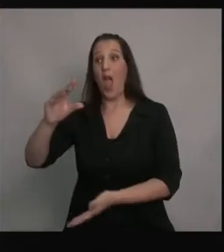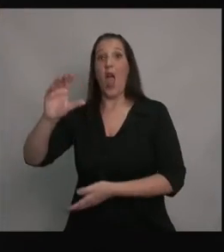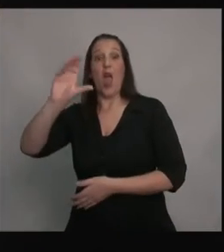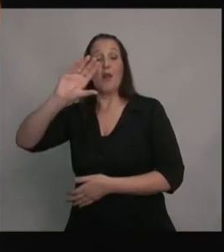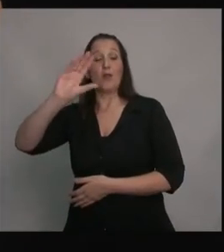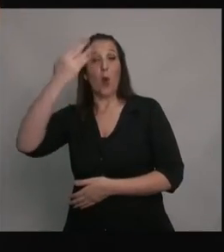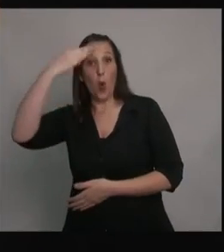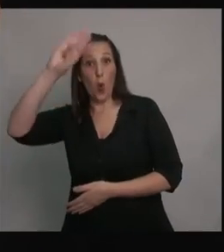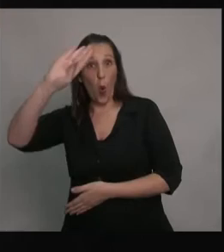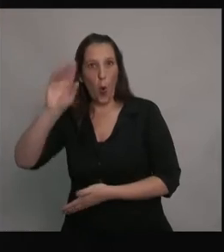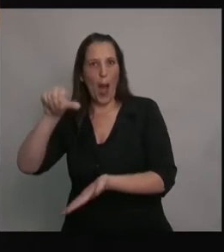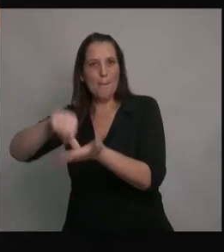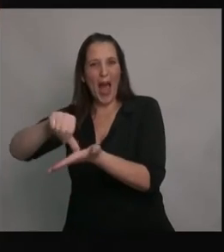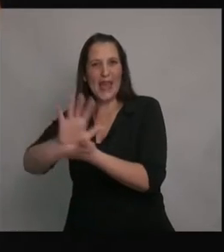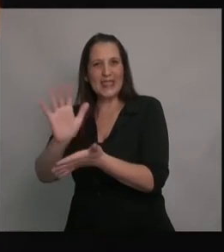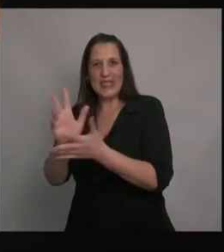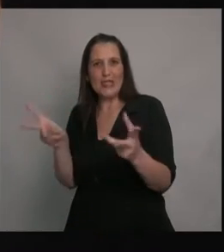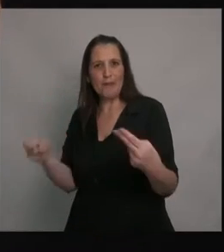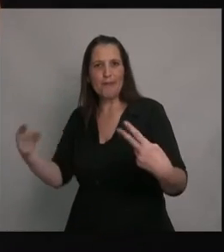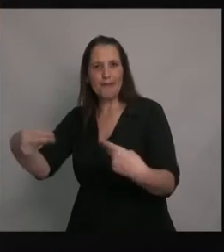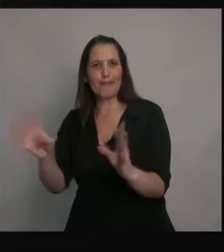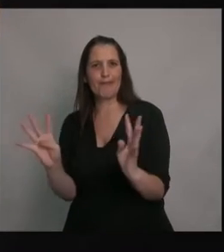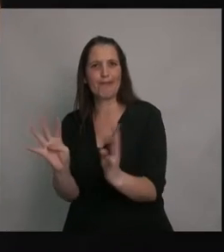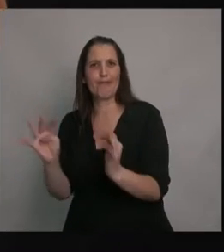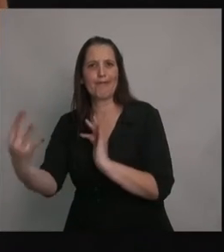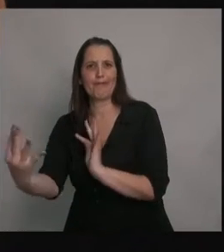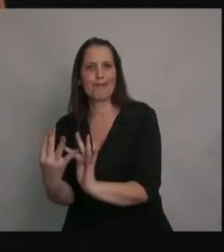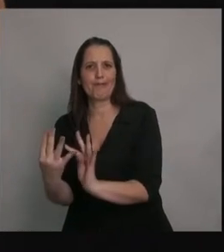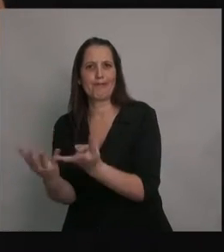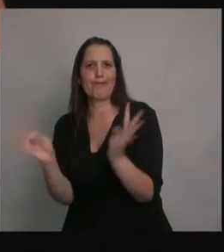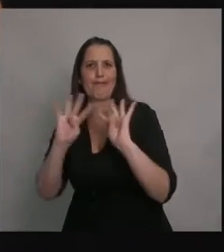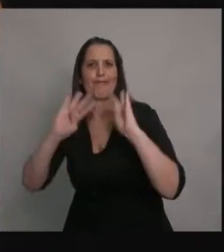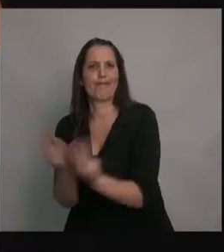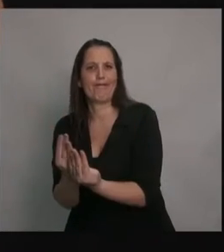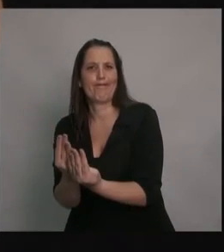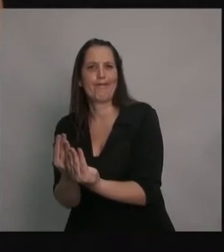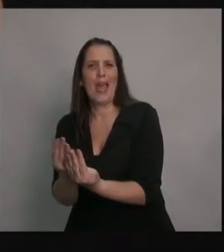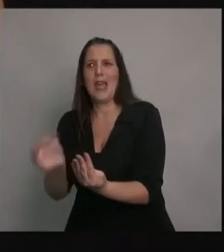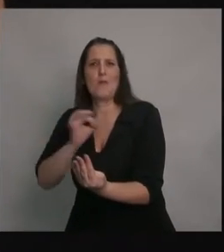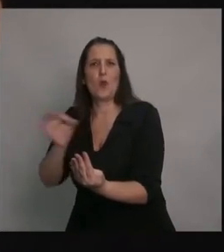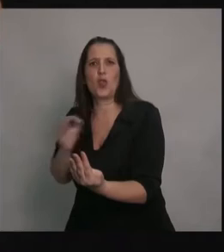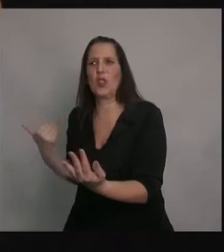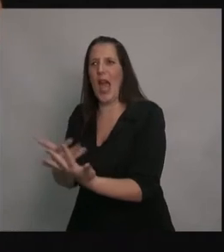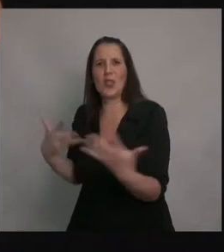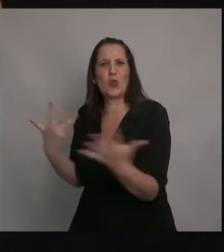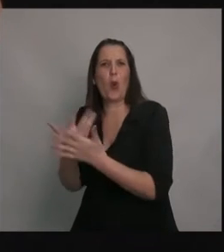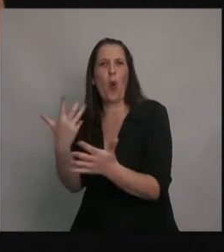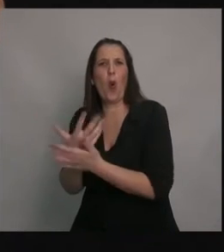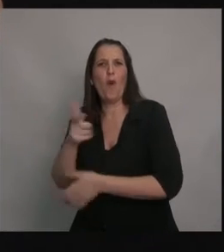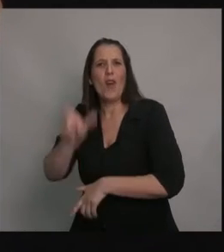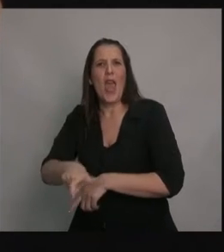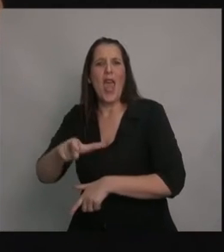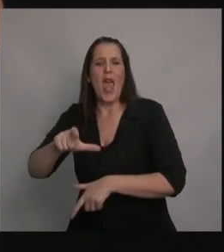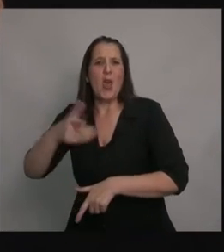sigue sufriendo hoy y el cálculo de cuánto ha costado ese bloqueo en términos económicos a Cuba.